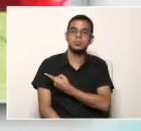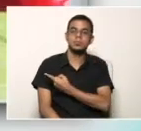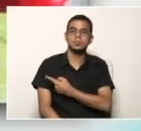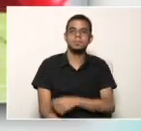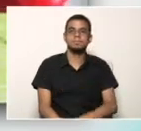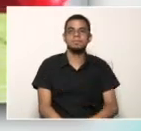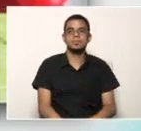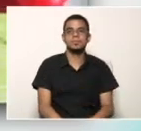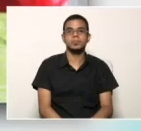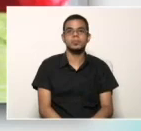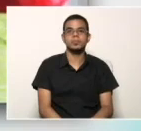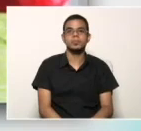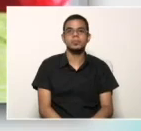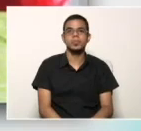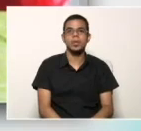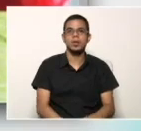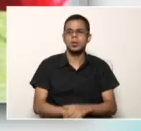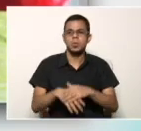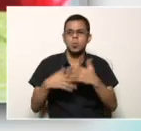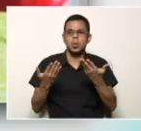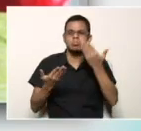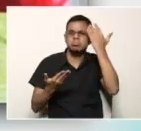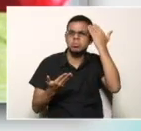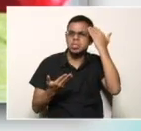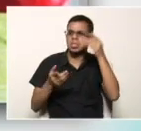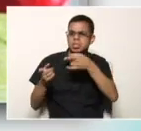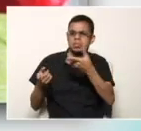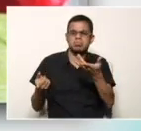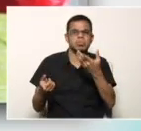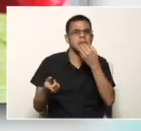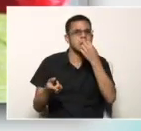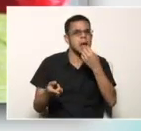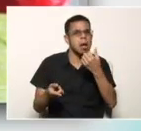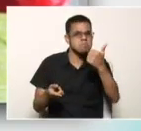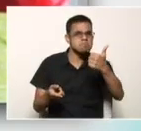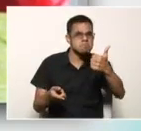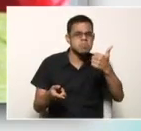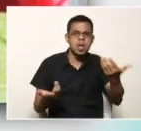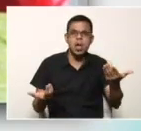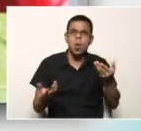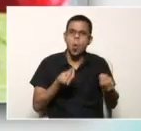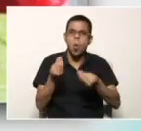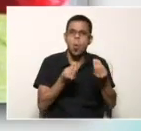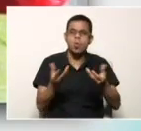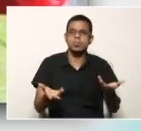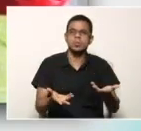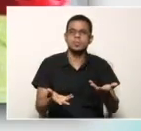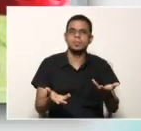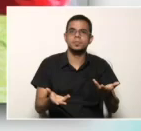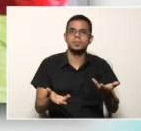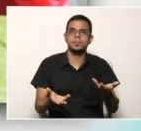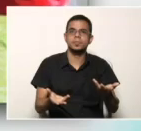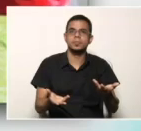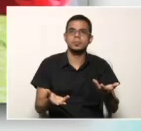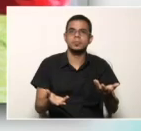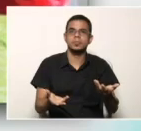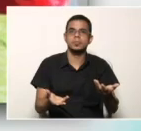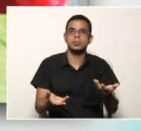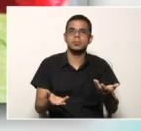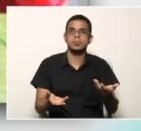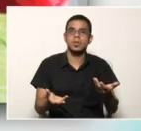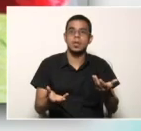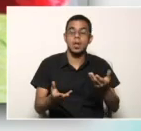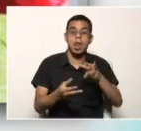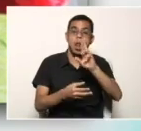¿Cuándo sé que la tarjeta madre está en buen estado o no? Vamos a hacer esta prueba. Retire la memoria